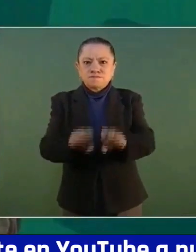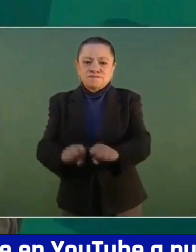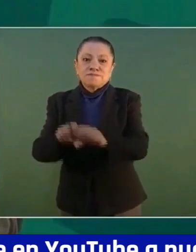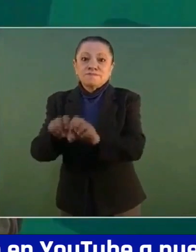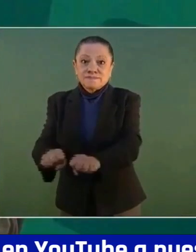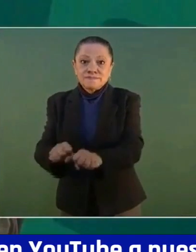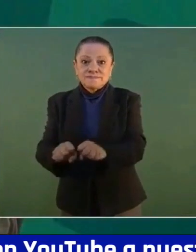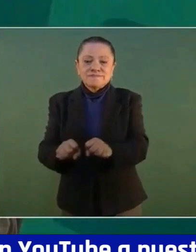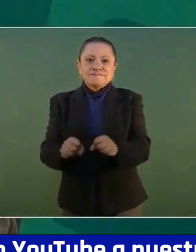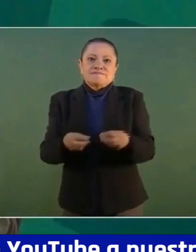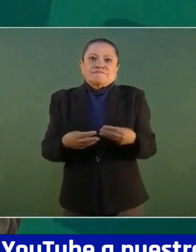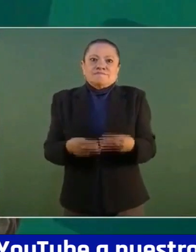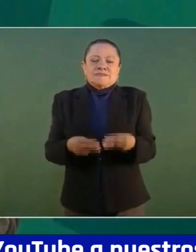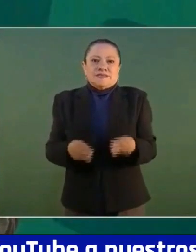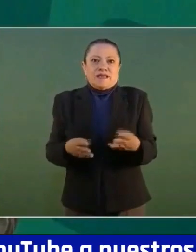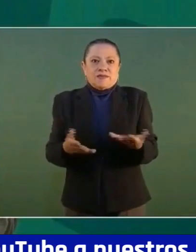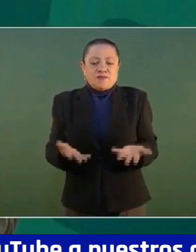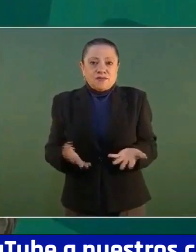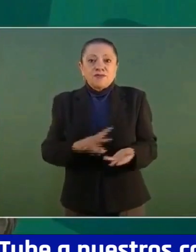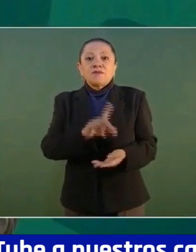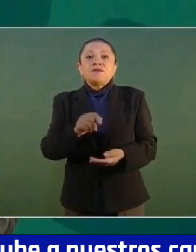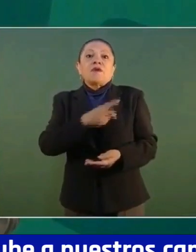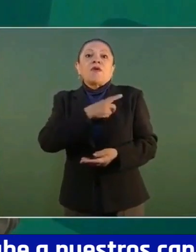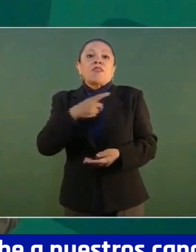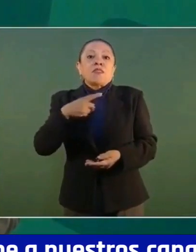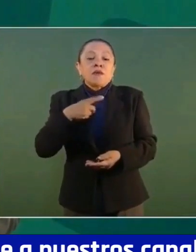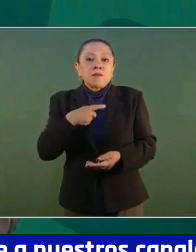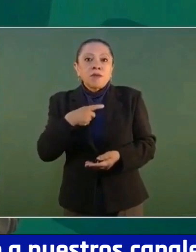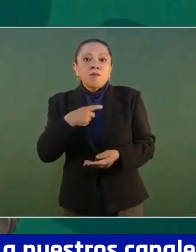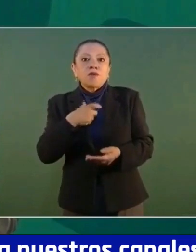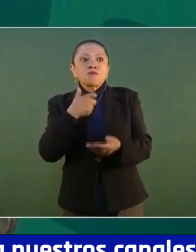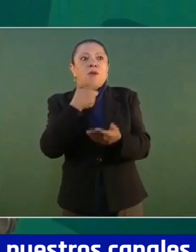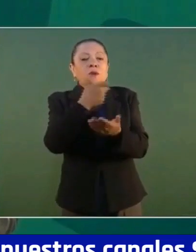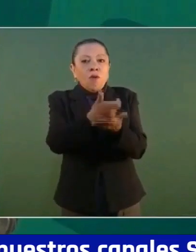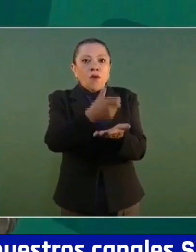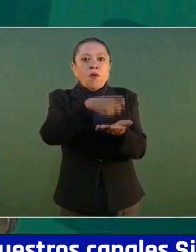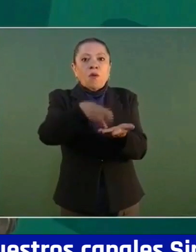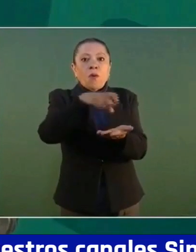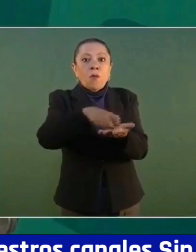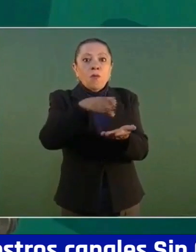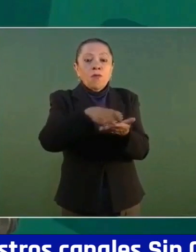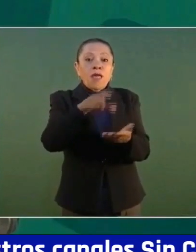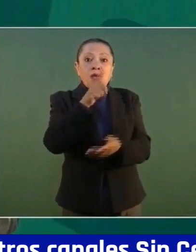les tenía que comprar la luz a precios elevadísimos,